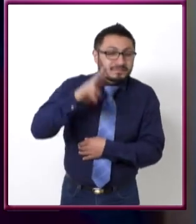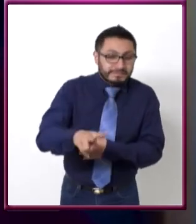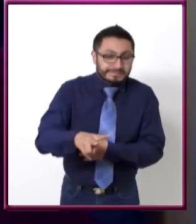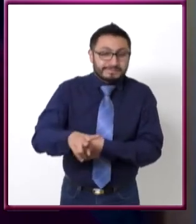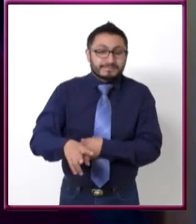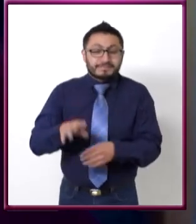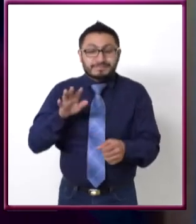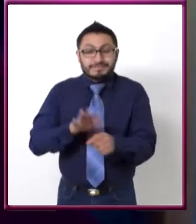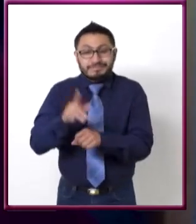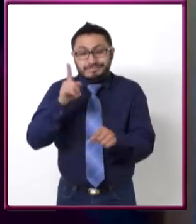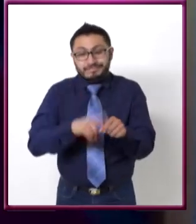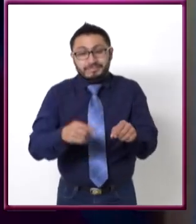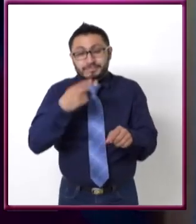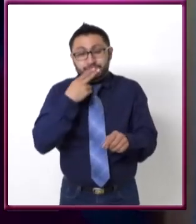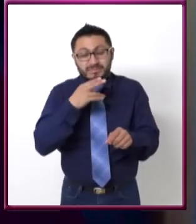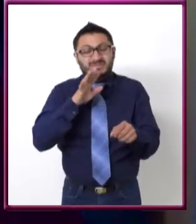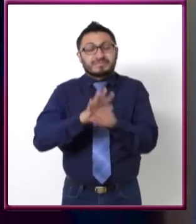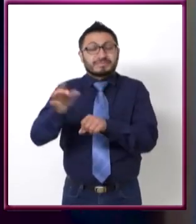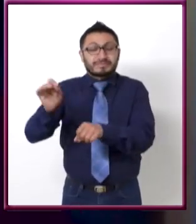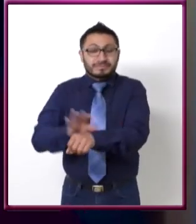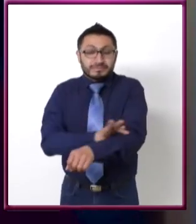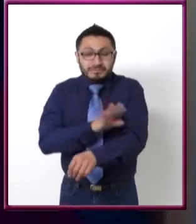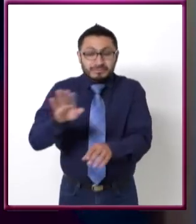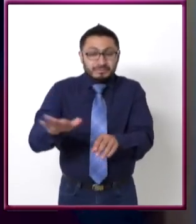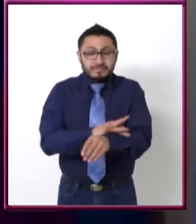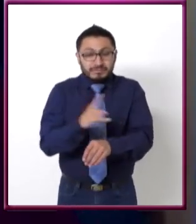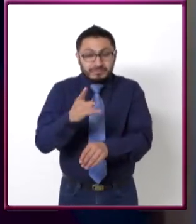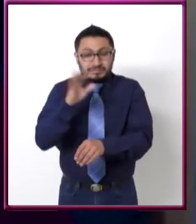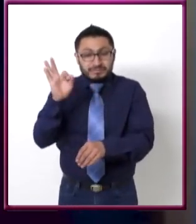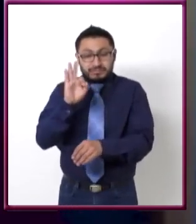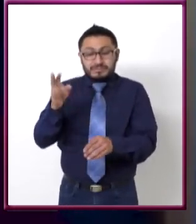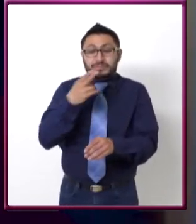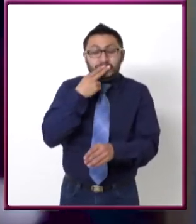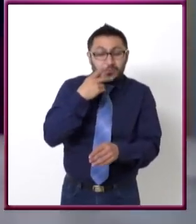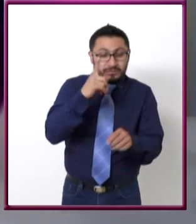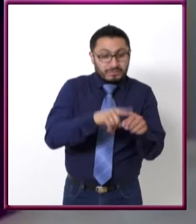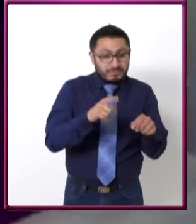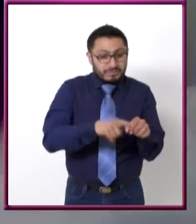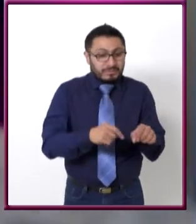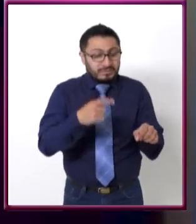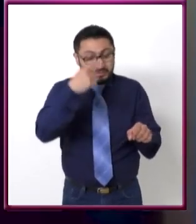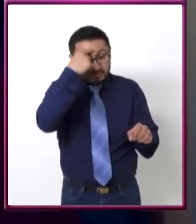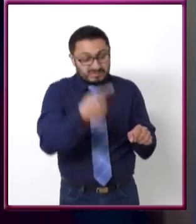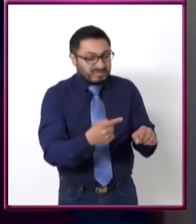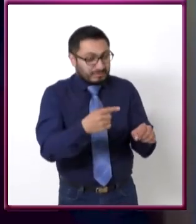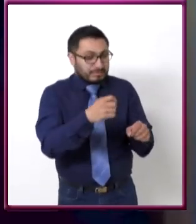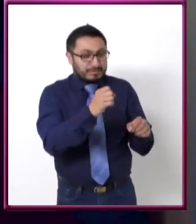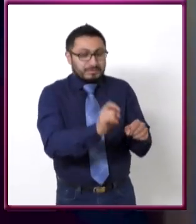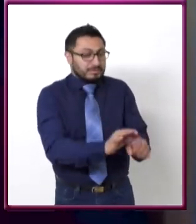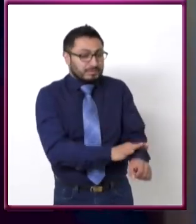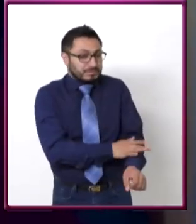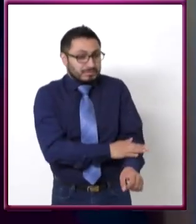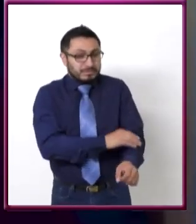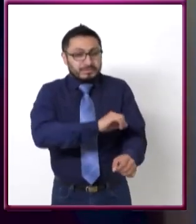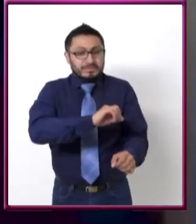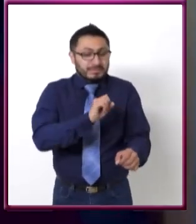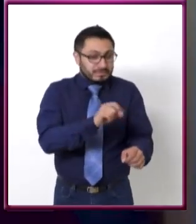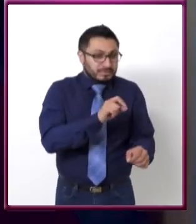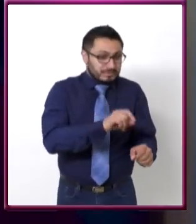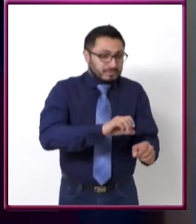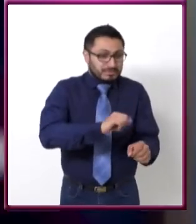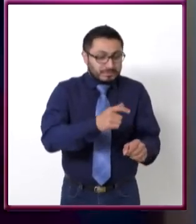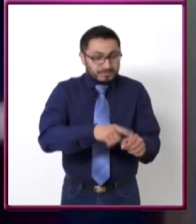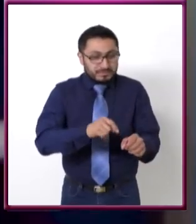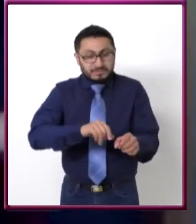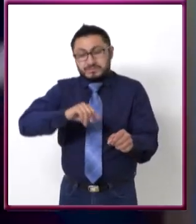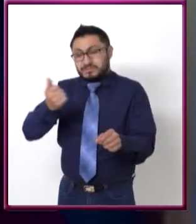interesante ver pues qué color usan para qué emoción, porque puede ser que uno use un color para una emoción y el mismo